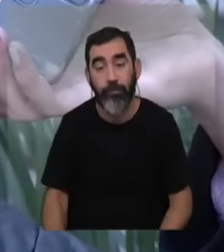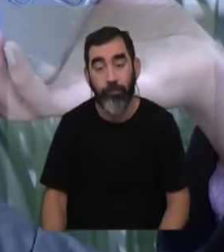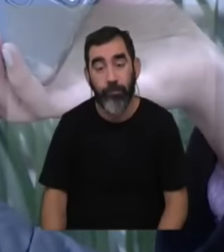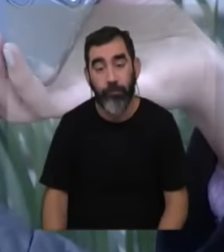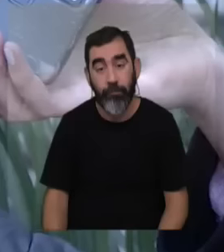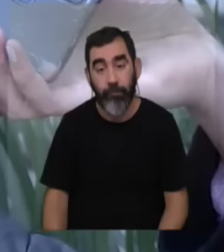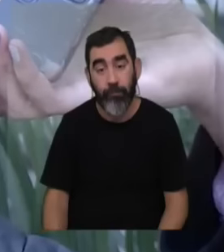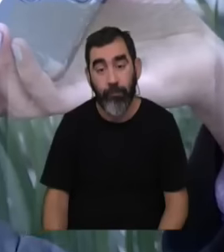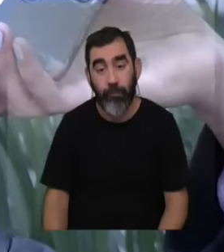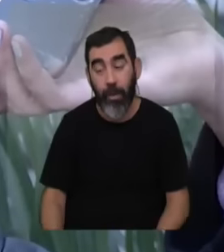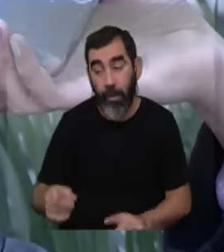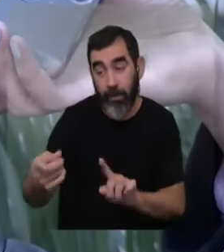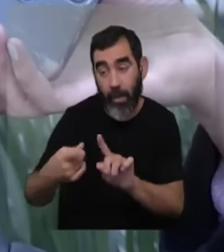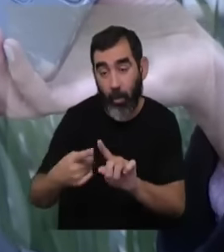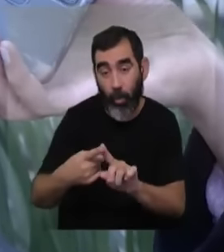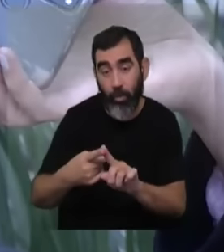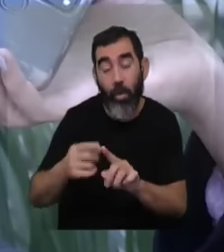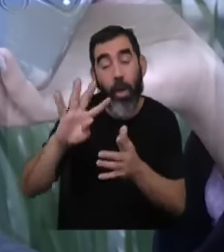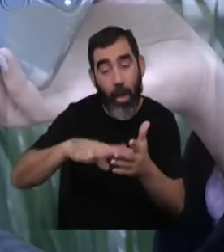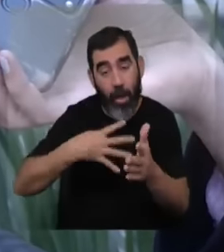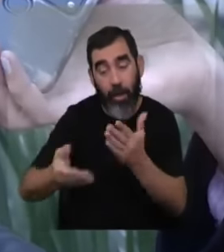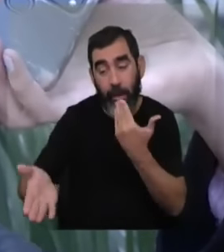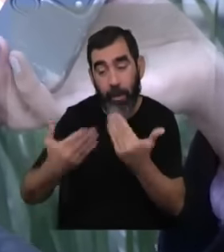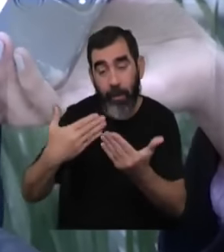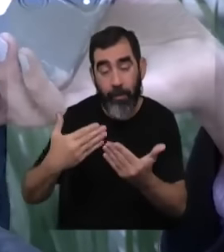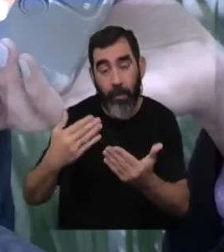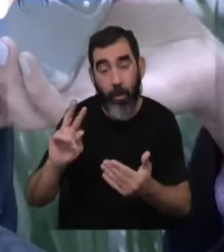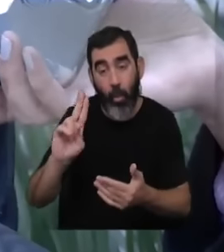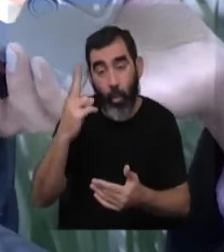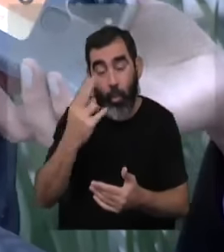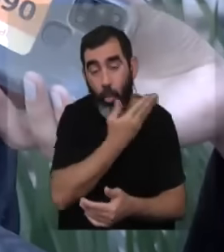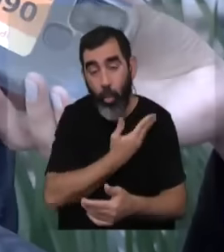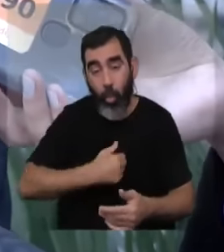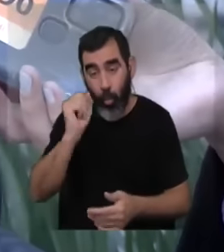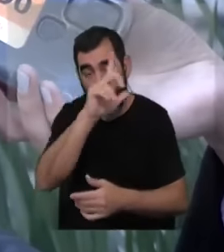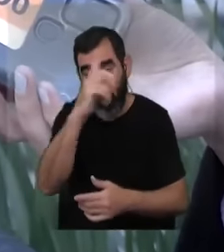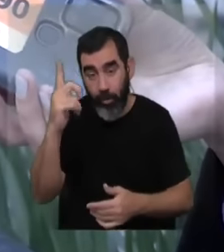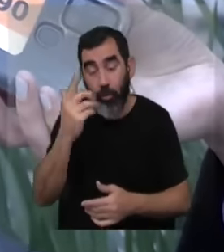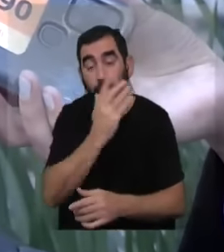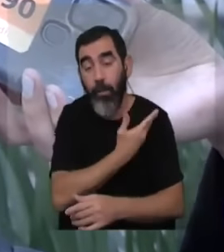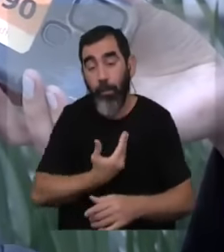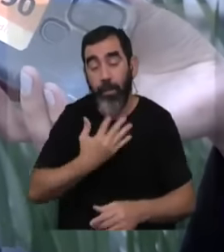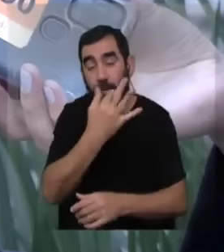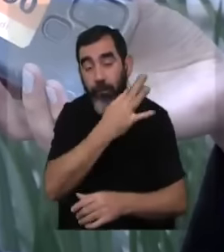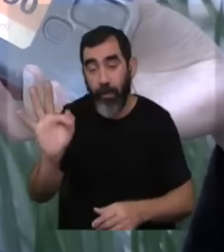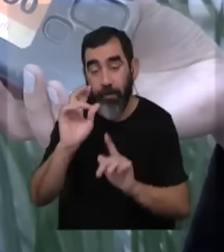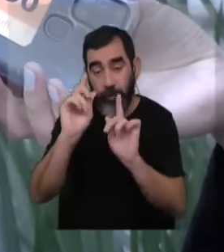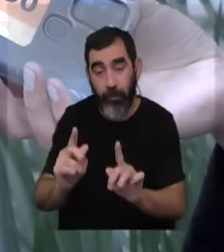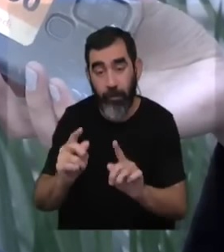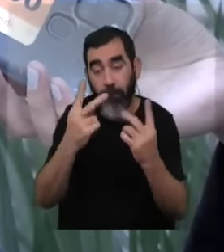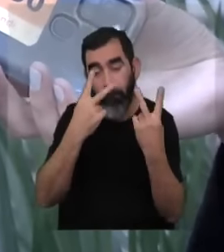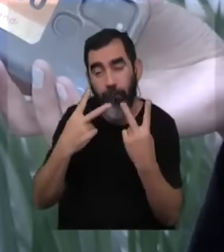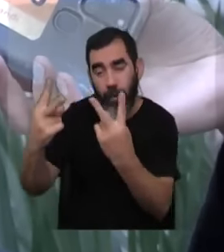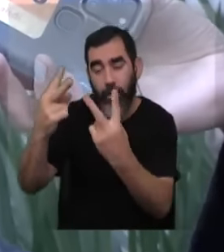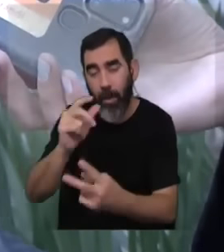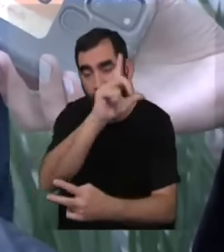que la concreción de este acuerdo estuvo en la agenda de conversaciones entre el presidente de la calle Pou y el presidente macron cuando hubo